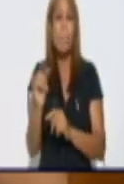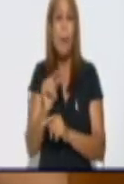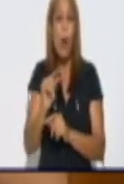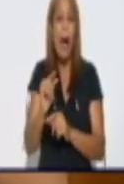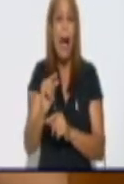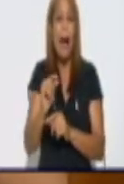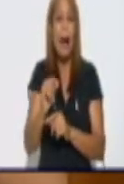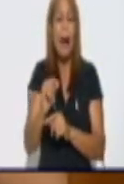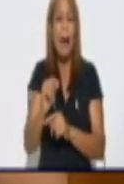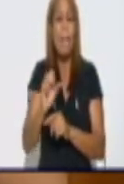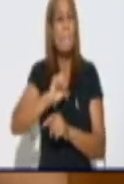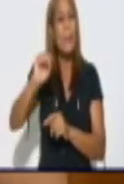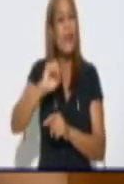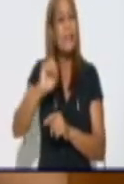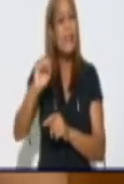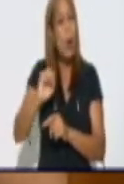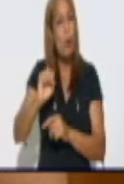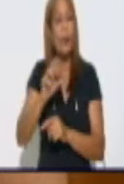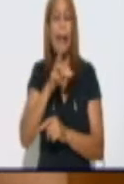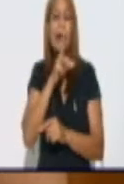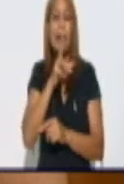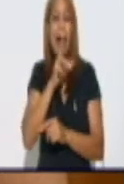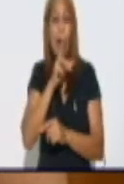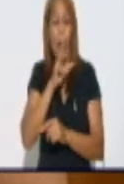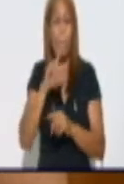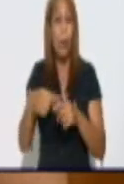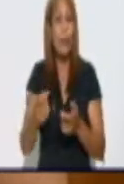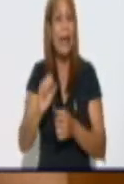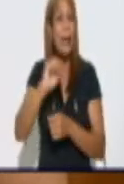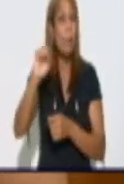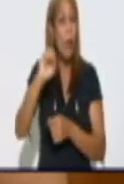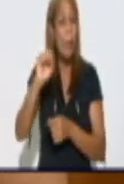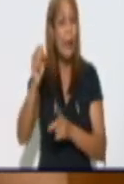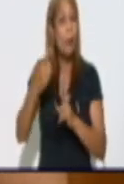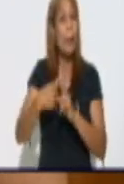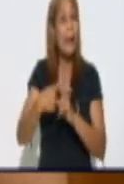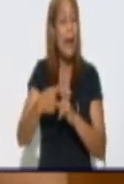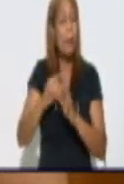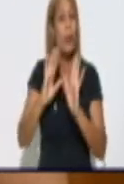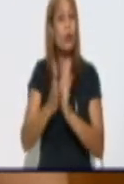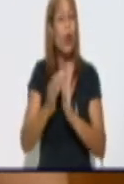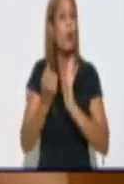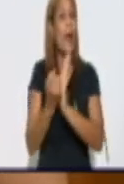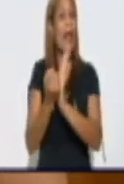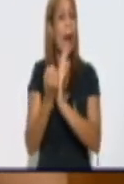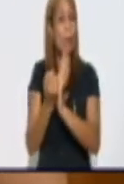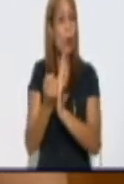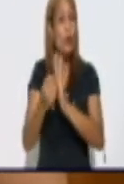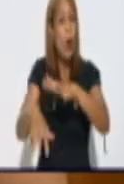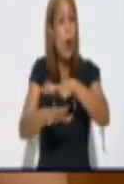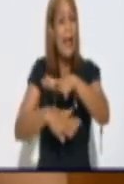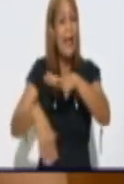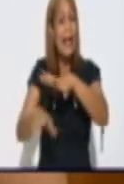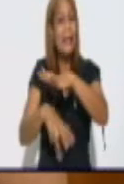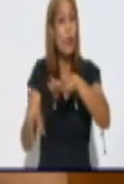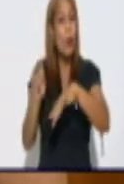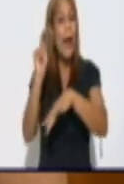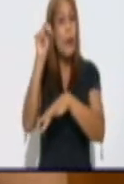trabajando intermitentemente en el rebombeo Bayamo, que es el apoyo de la zona norte, y un solo equipo trabajando